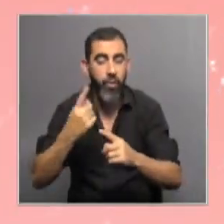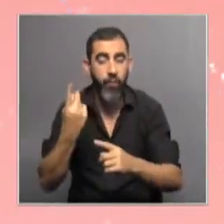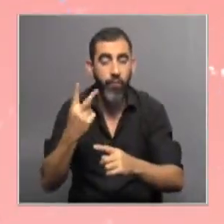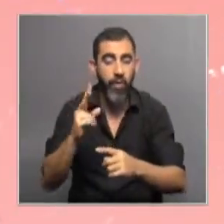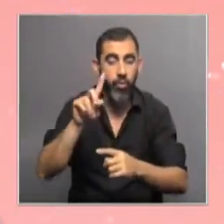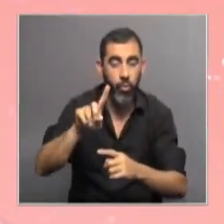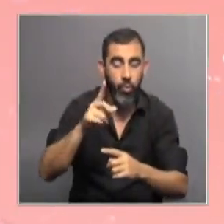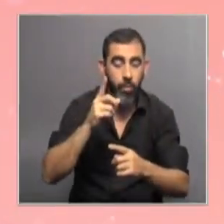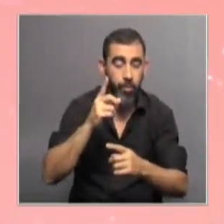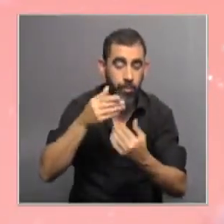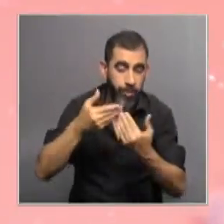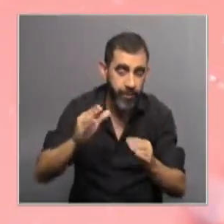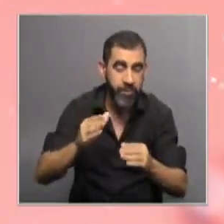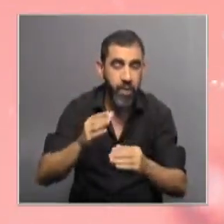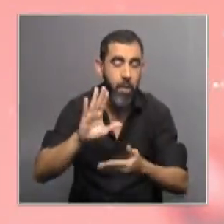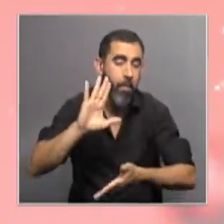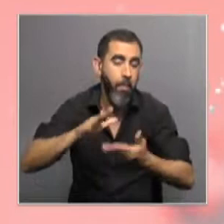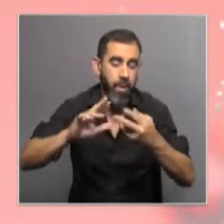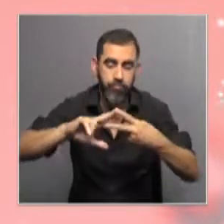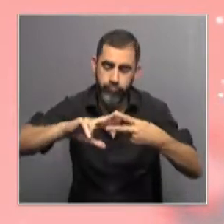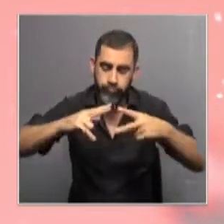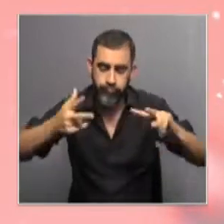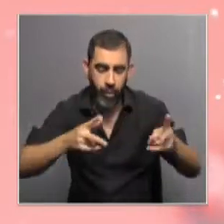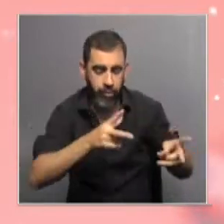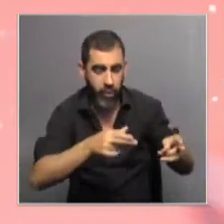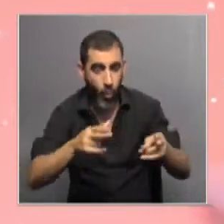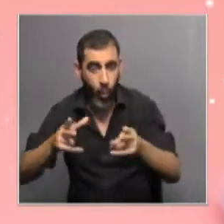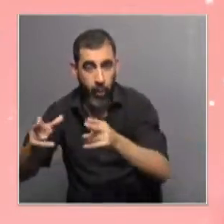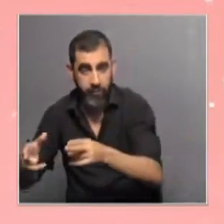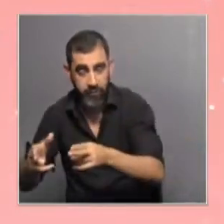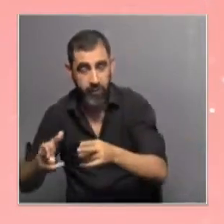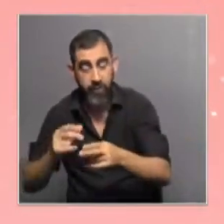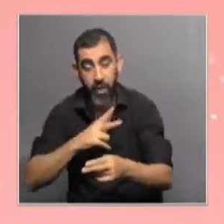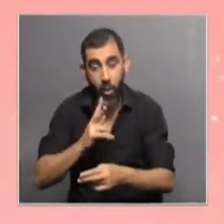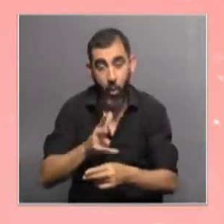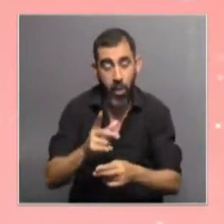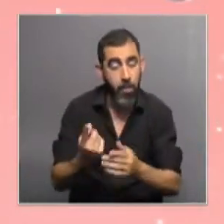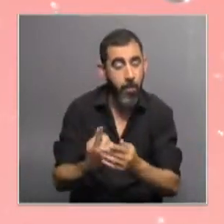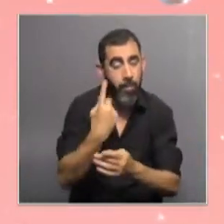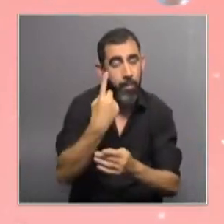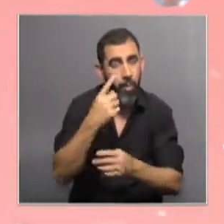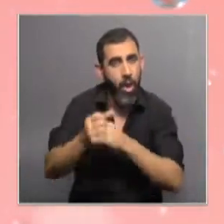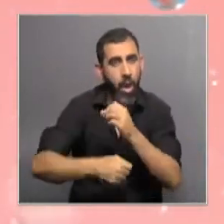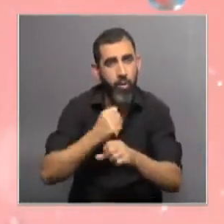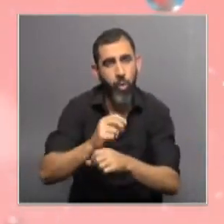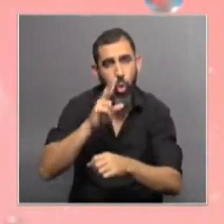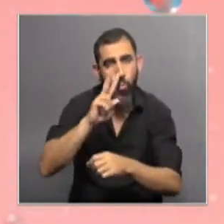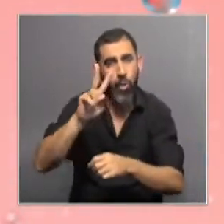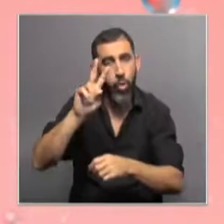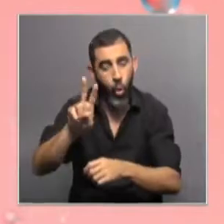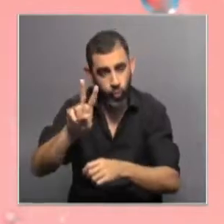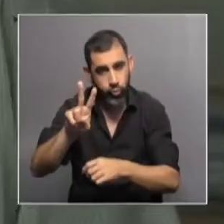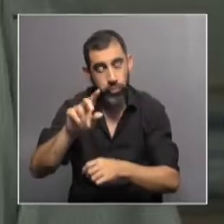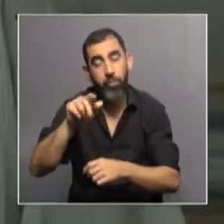la capacidad de secuenciar en forma masiva el genoma, ¿no? El genoma humano es el primer borrador desde el año 2002, ¿sí?